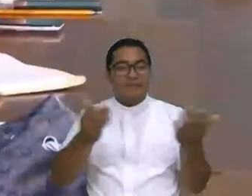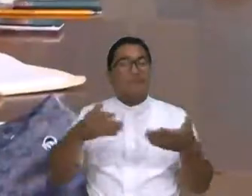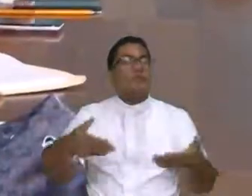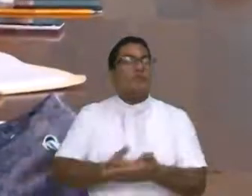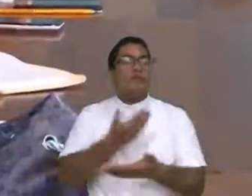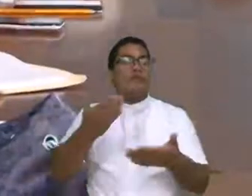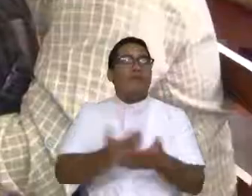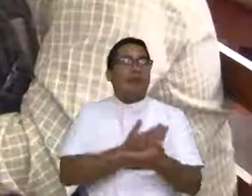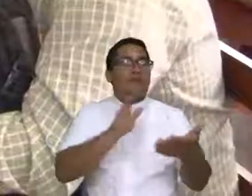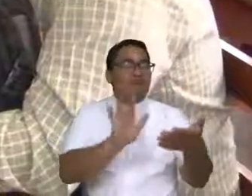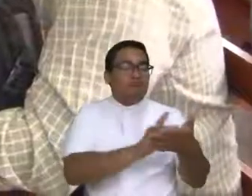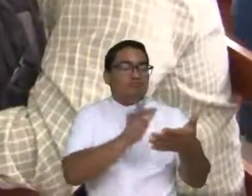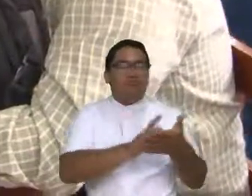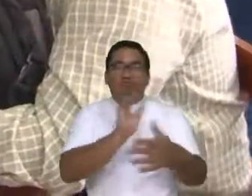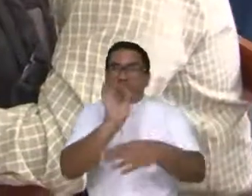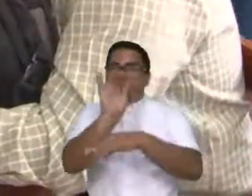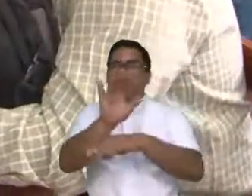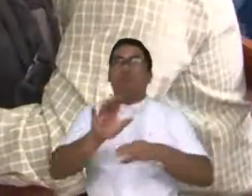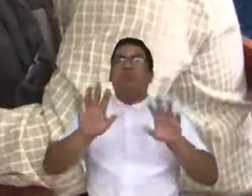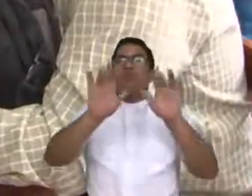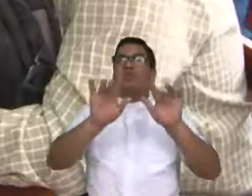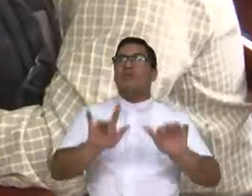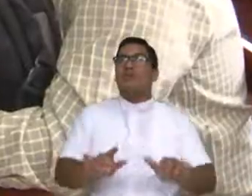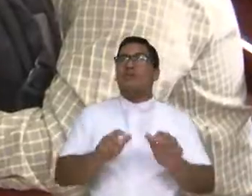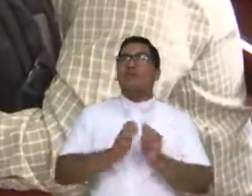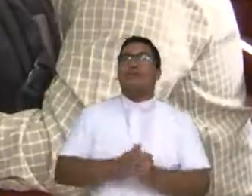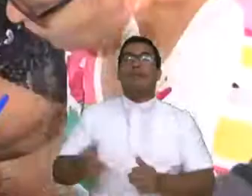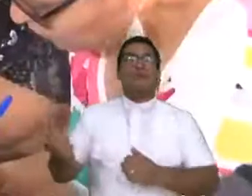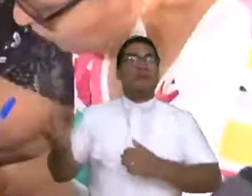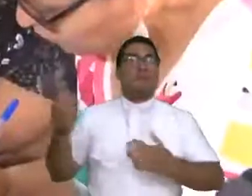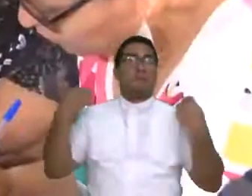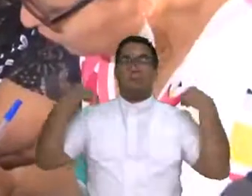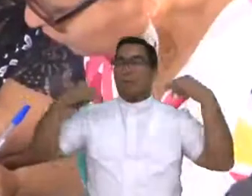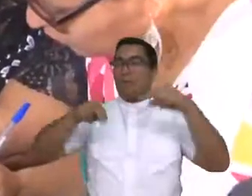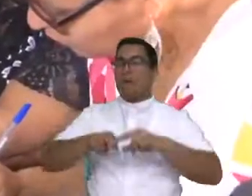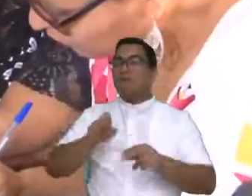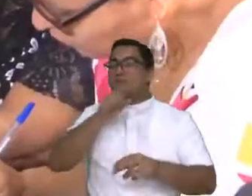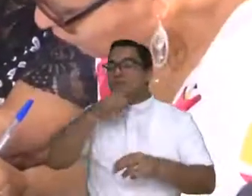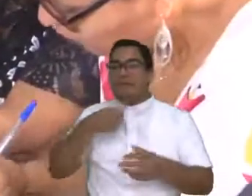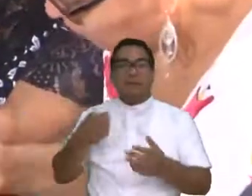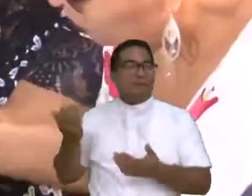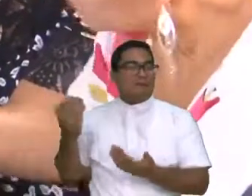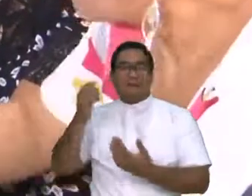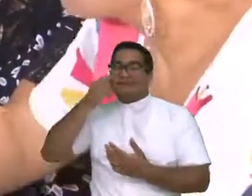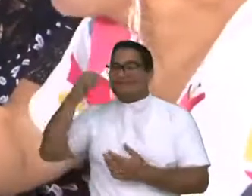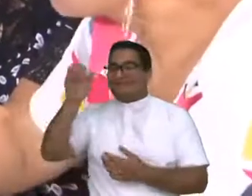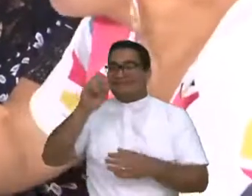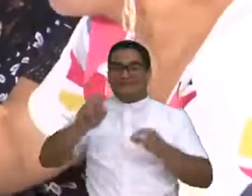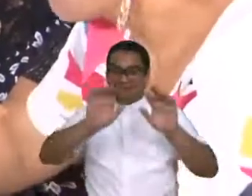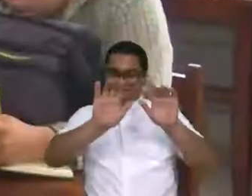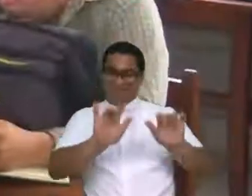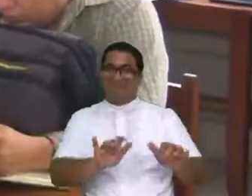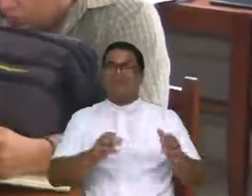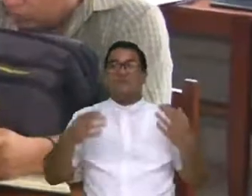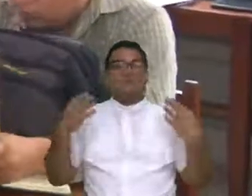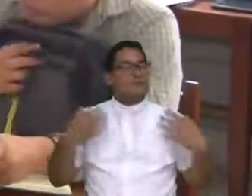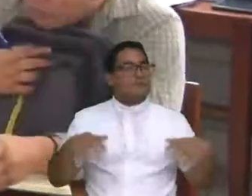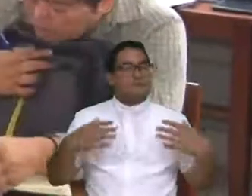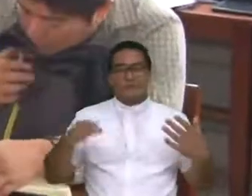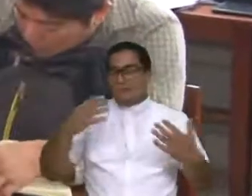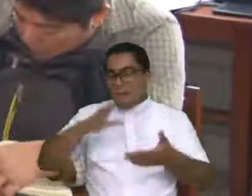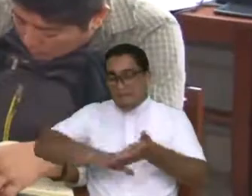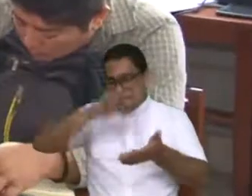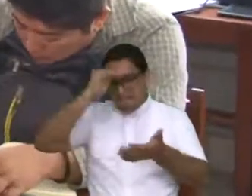tecnología. Los docentes que no nacieron en la era digital enfrentan el gran reto del uso de las herramientas tecnológicas como método